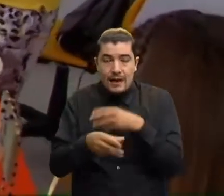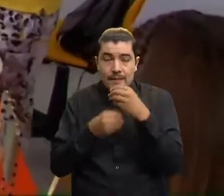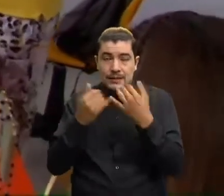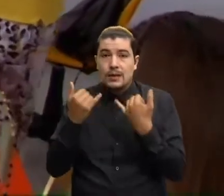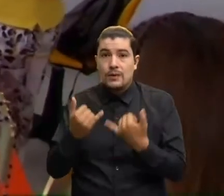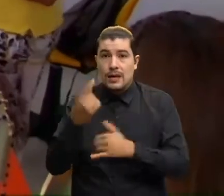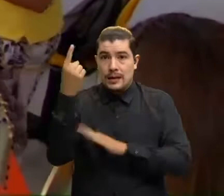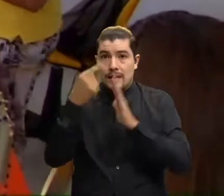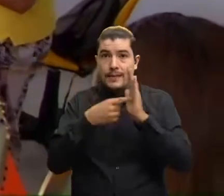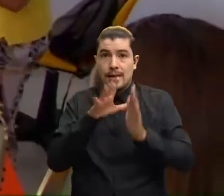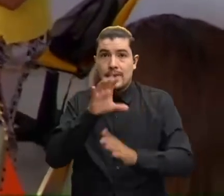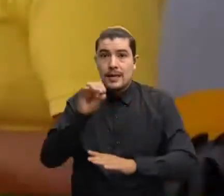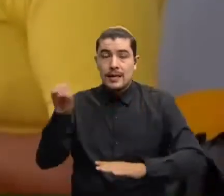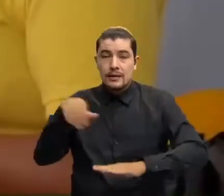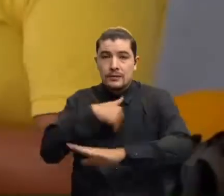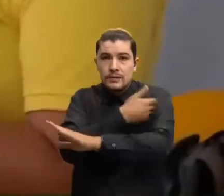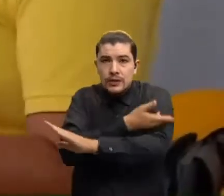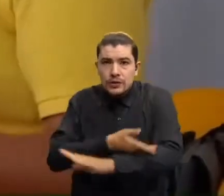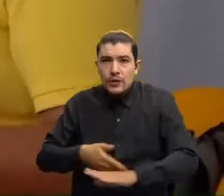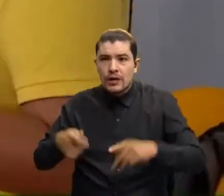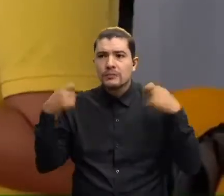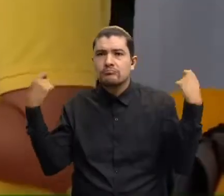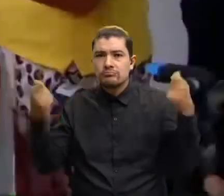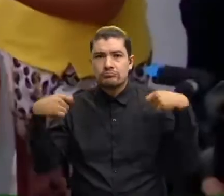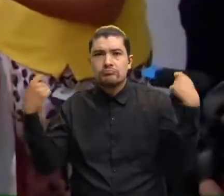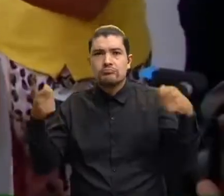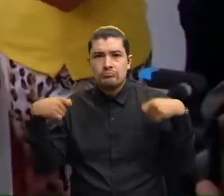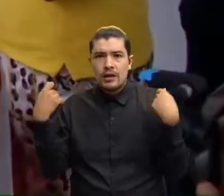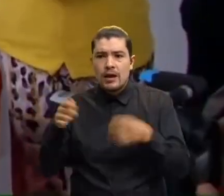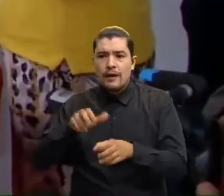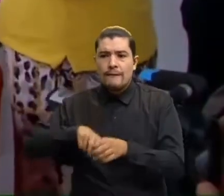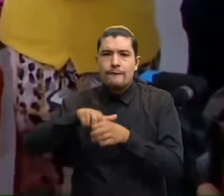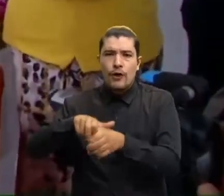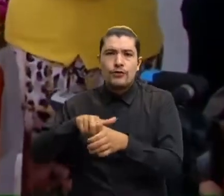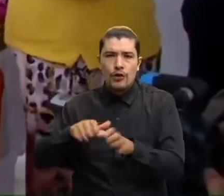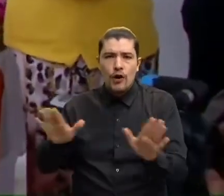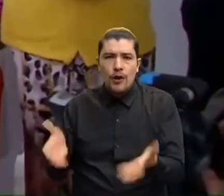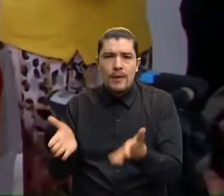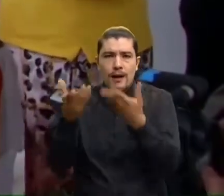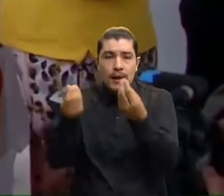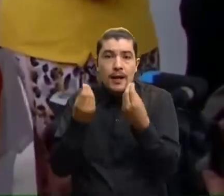1.500 millones de pesos que beneficiarán a aproximadamente 20 emprendedores del departamento.